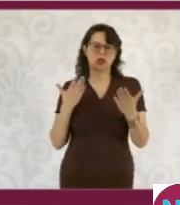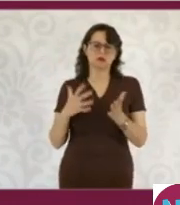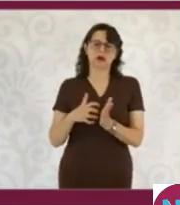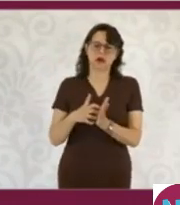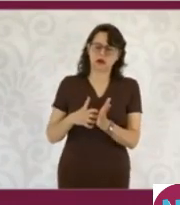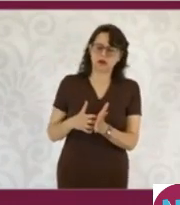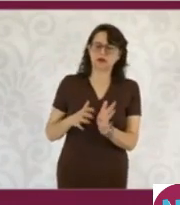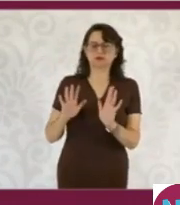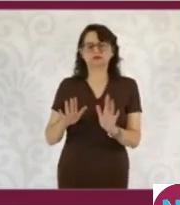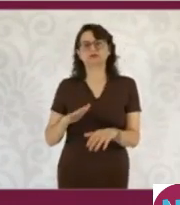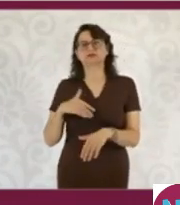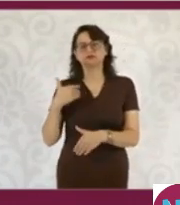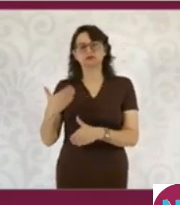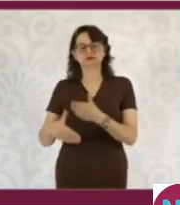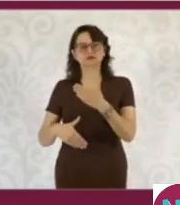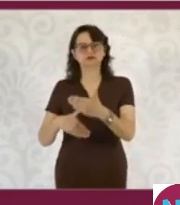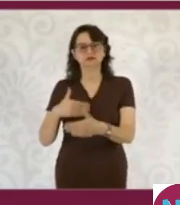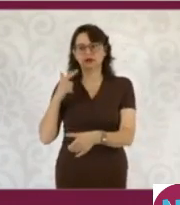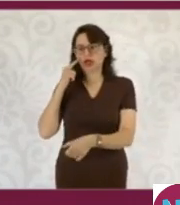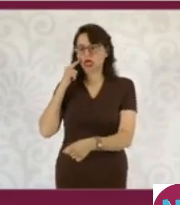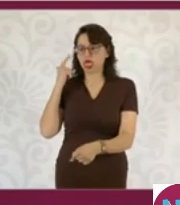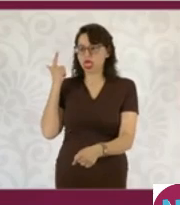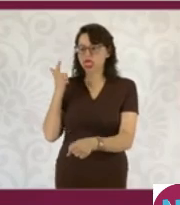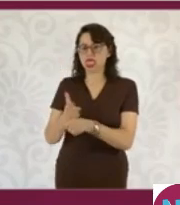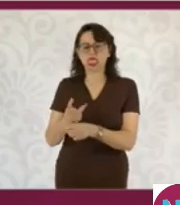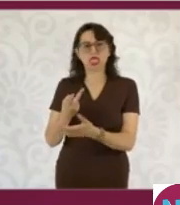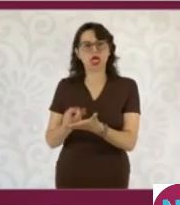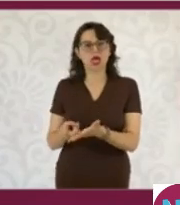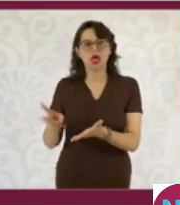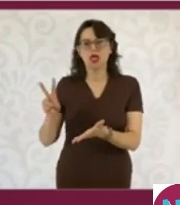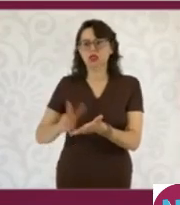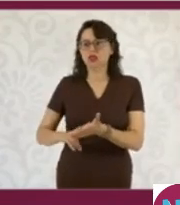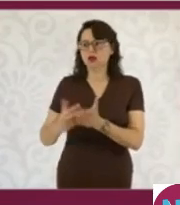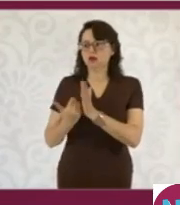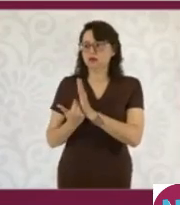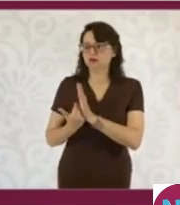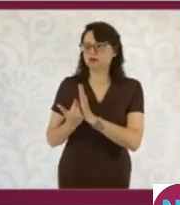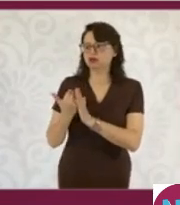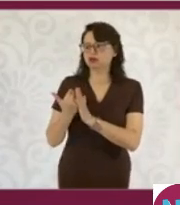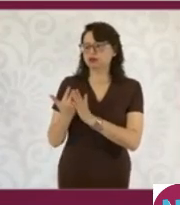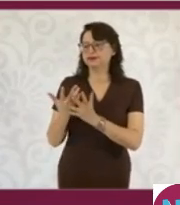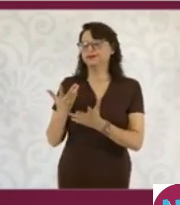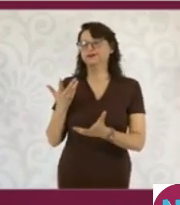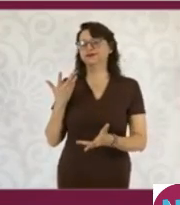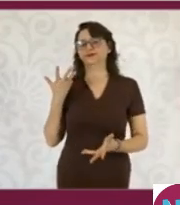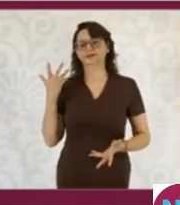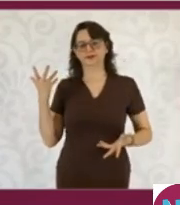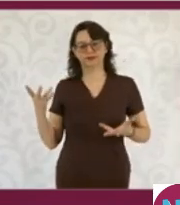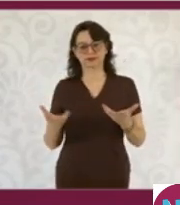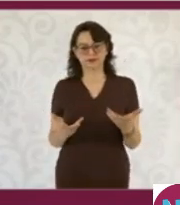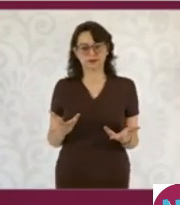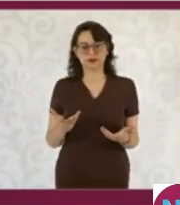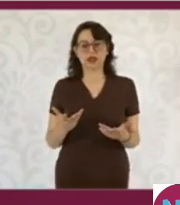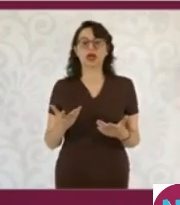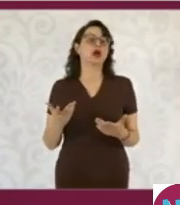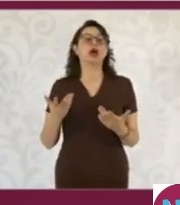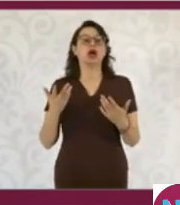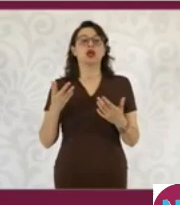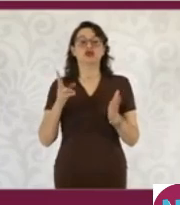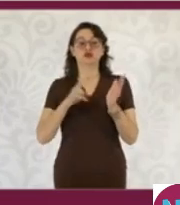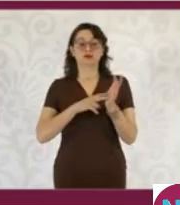anteriores. Es decir, hubo un ejercicio en el cual muchos proveedores sí se bajaron de precio. De haber mantenido los precios de 2023 y